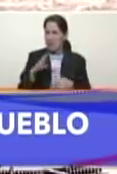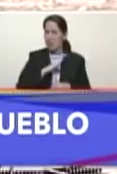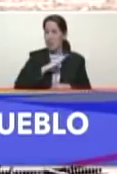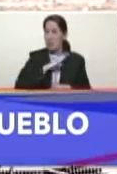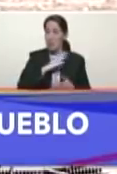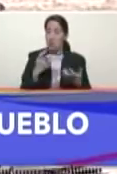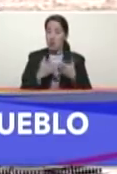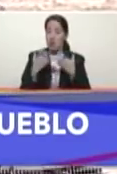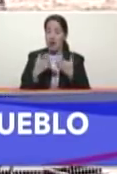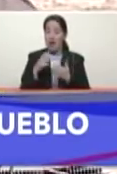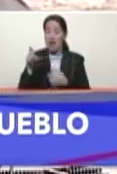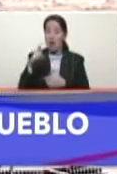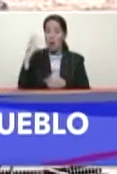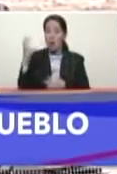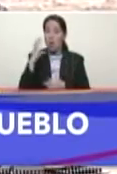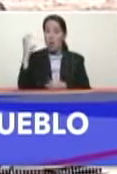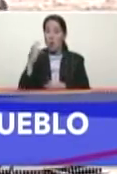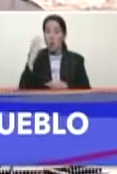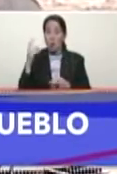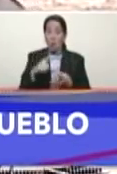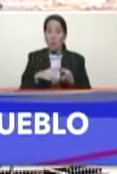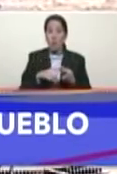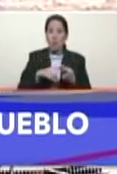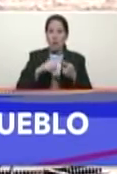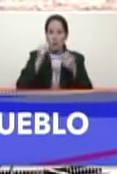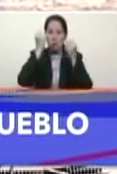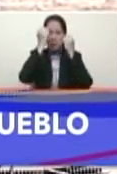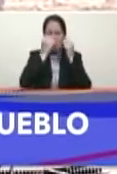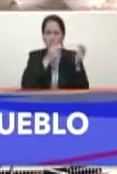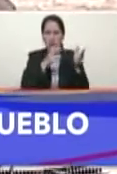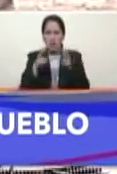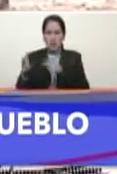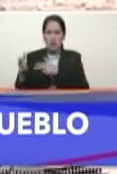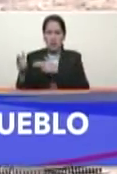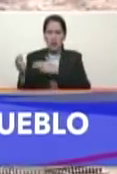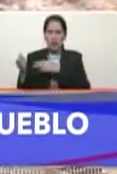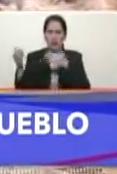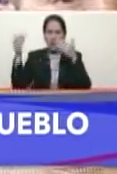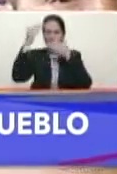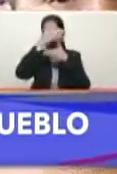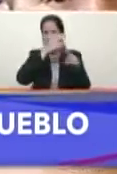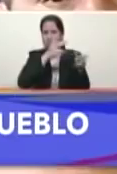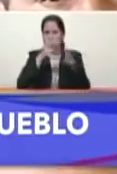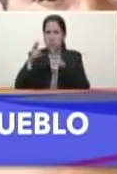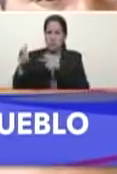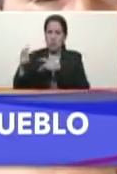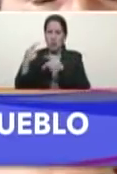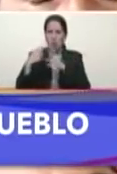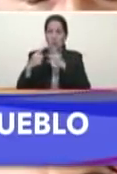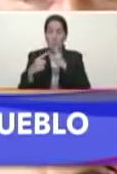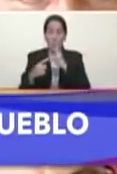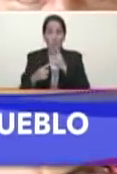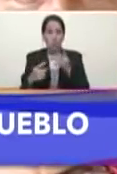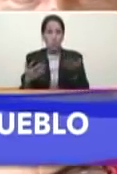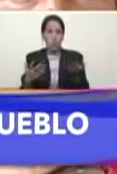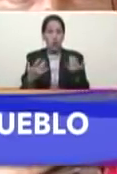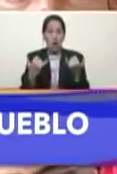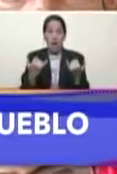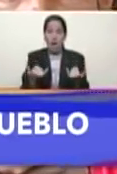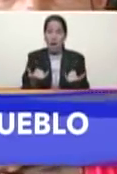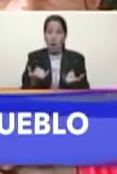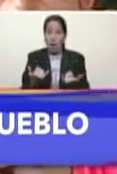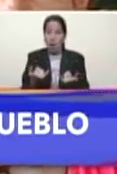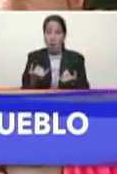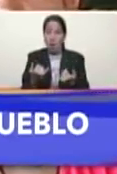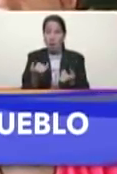Colombia entre paramilitares, guerrilleros, fuerzas de diverso calado. Ahora nos acusan a nosotros para